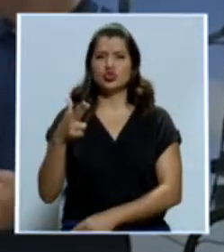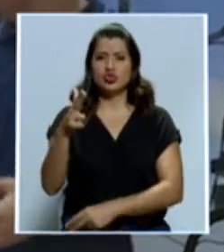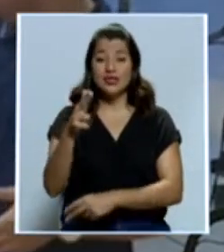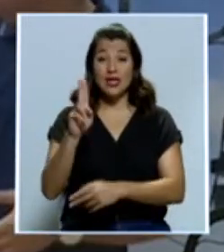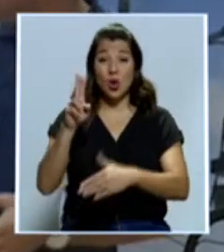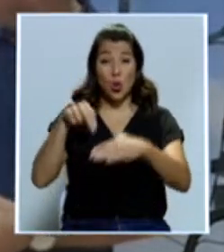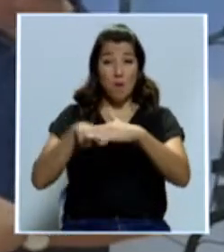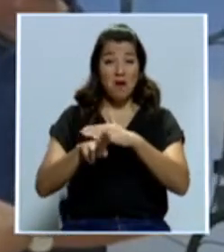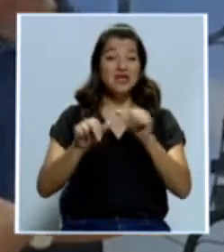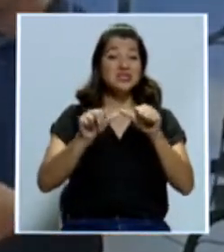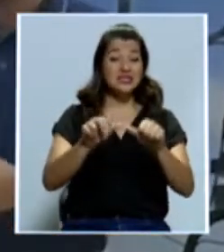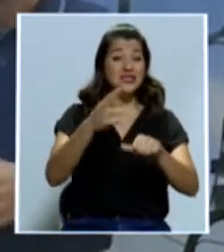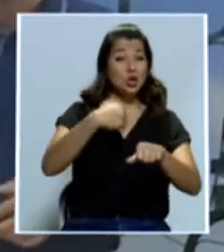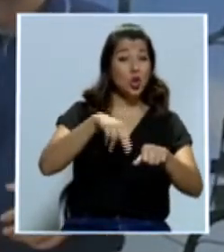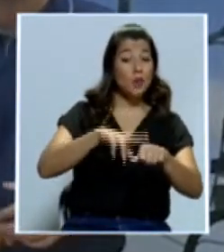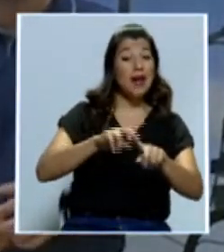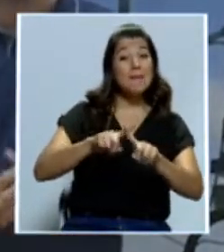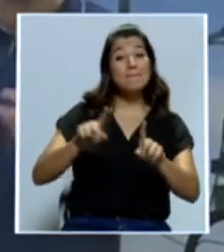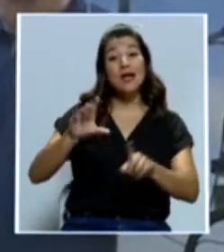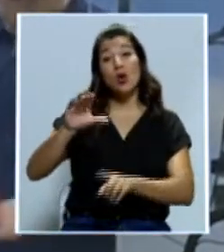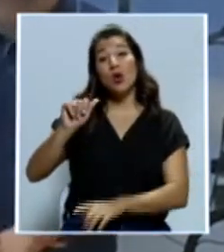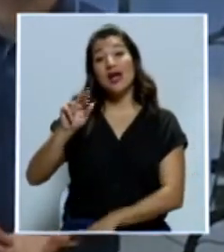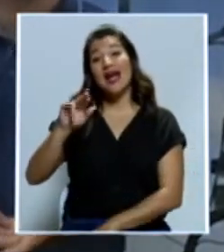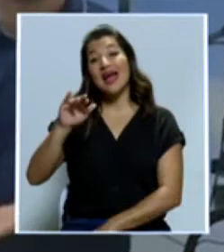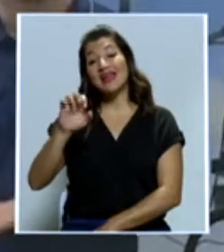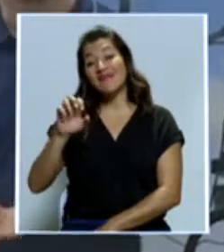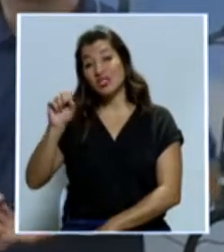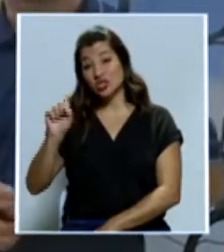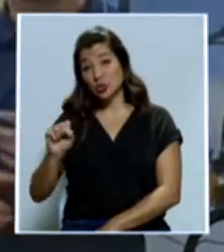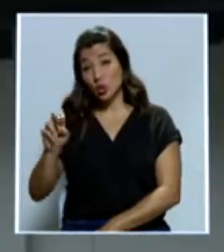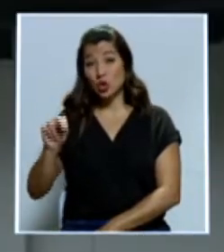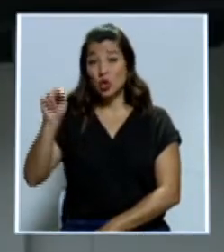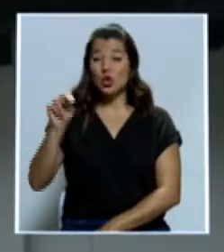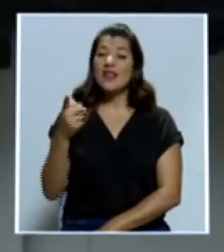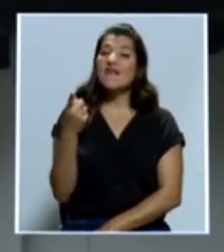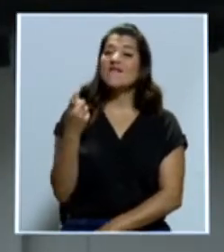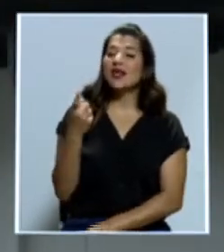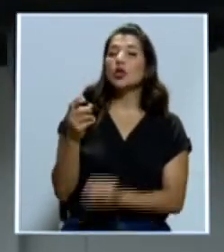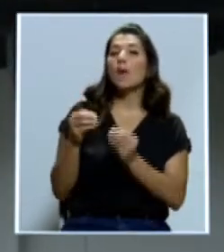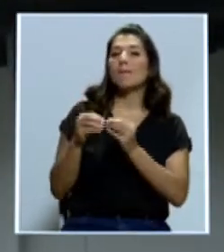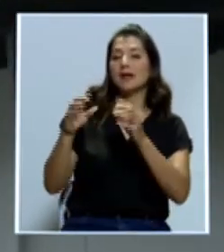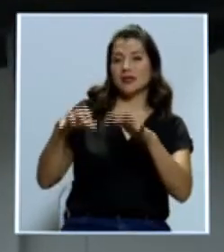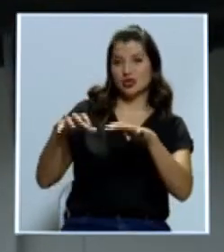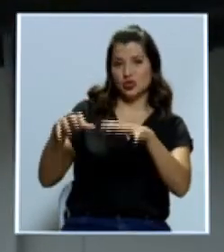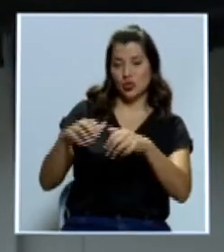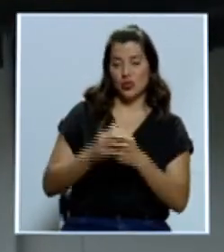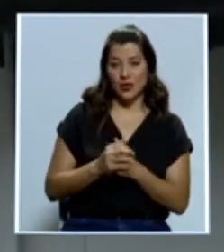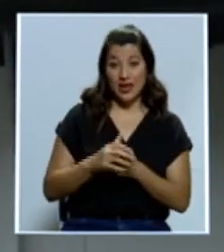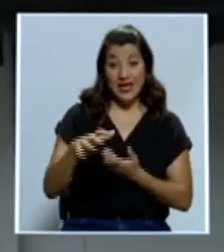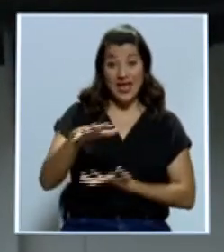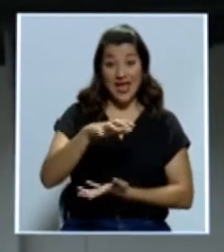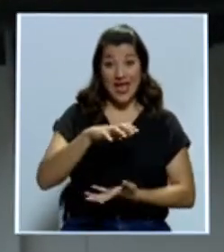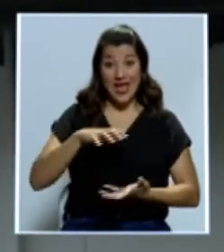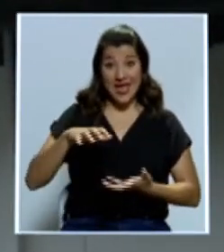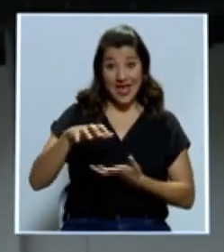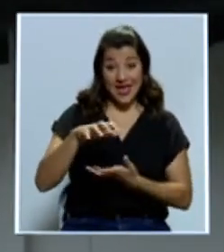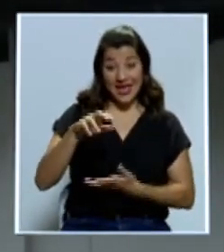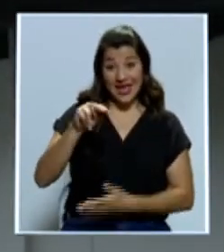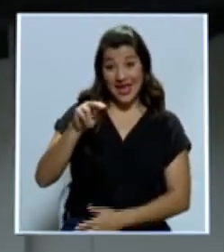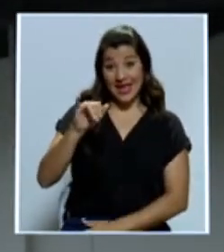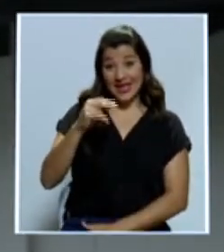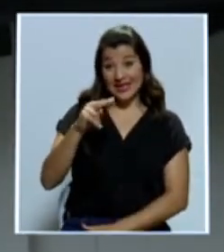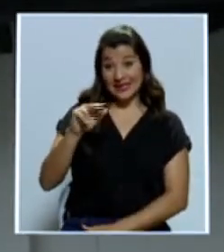Sur sí presentaron más bien un déficit de precipitación. El fenómeno Enos en su etapa niña aún persiste